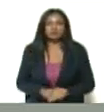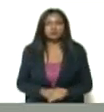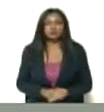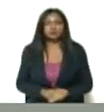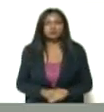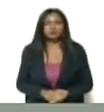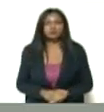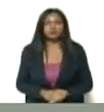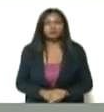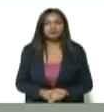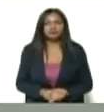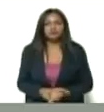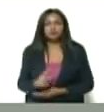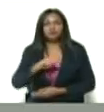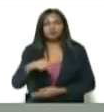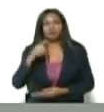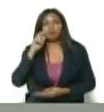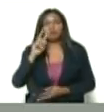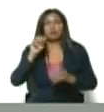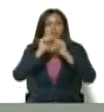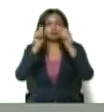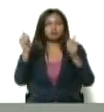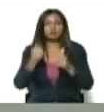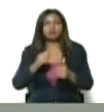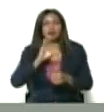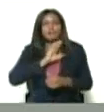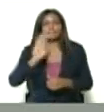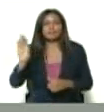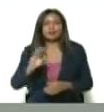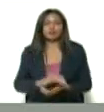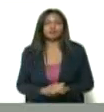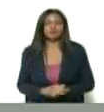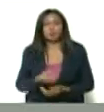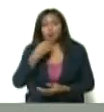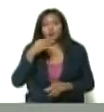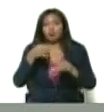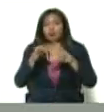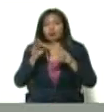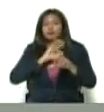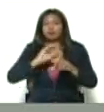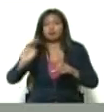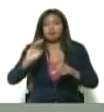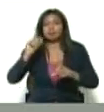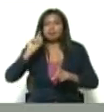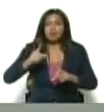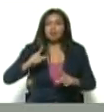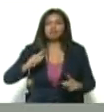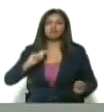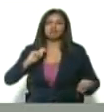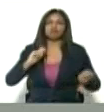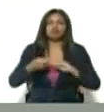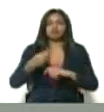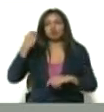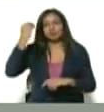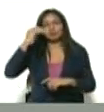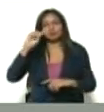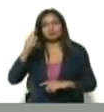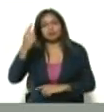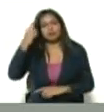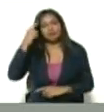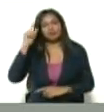llevar aún más este sistema patria? Bueno, el carnet de la patria se tiene que convertir, como yo lo pensé desde el primer